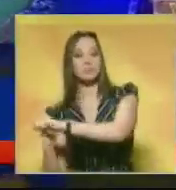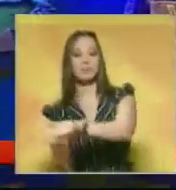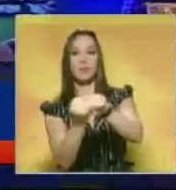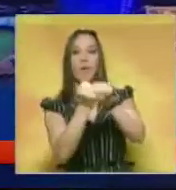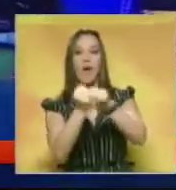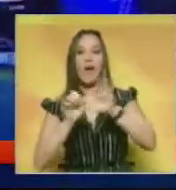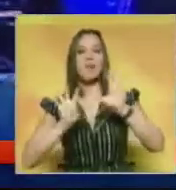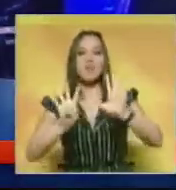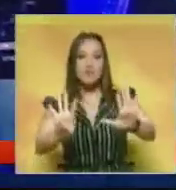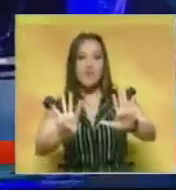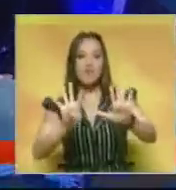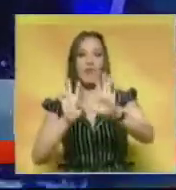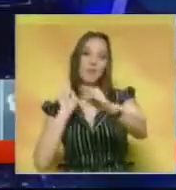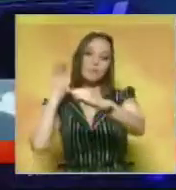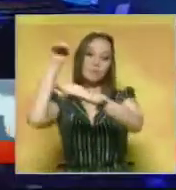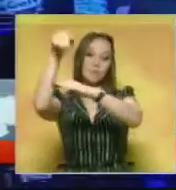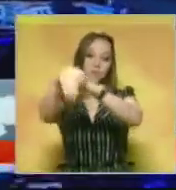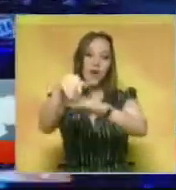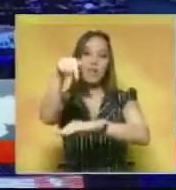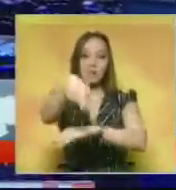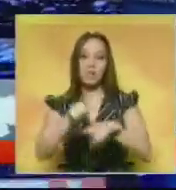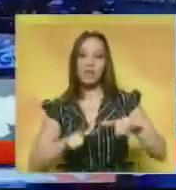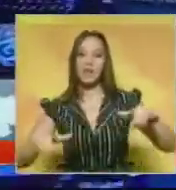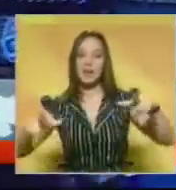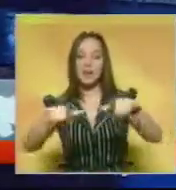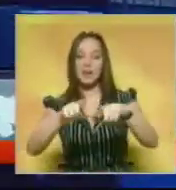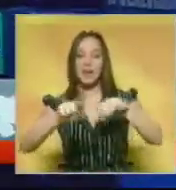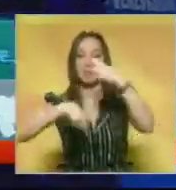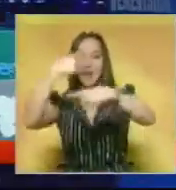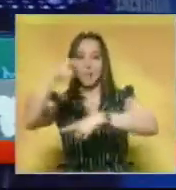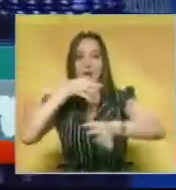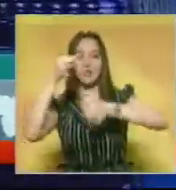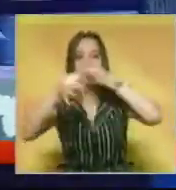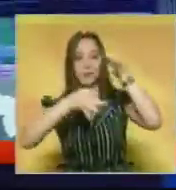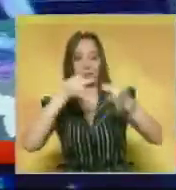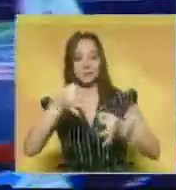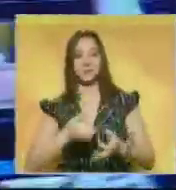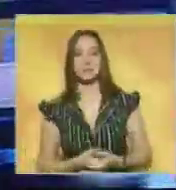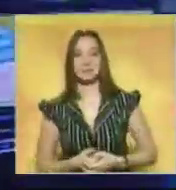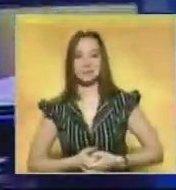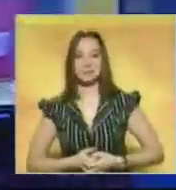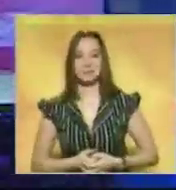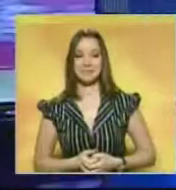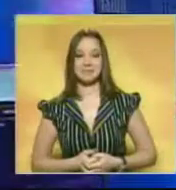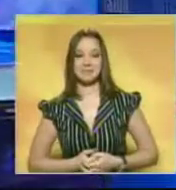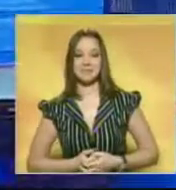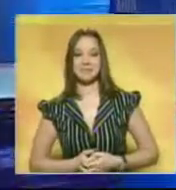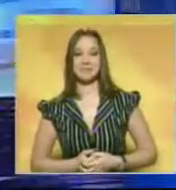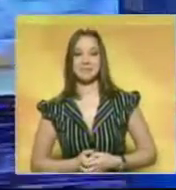el 9º jonrón de la temporada de las Grandes Ligas. En breve, los detalles.